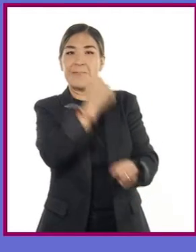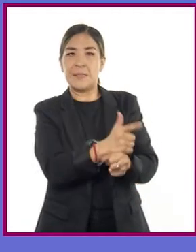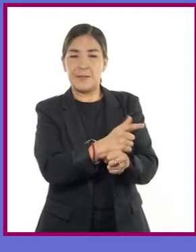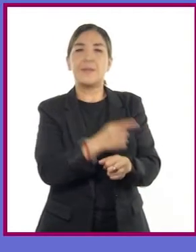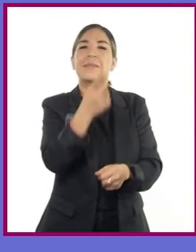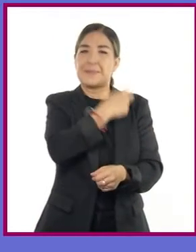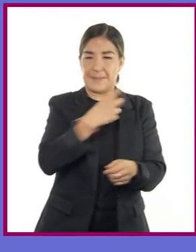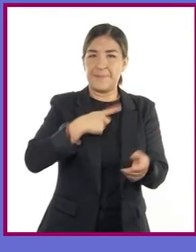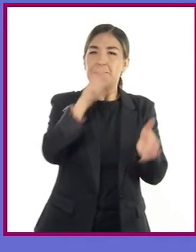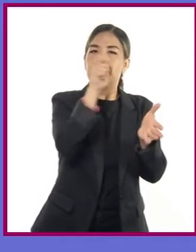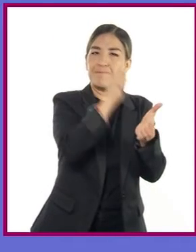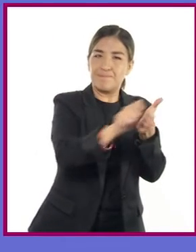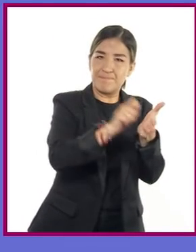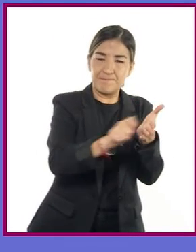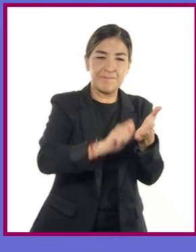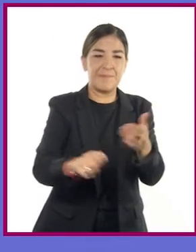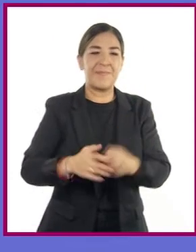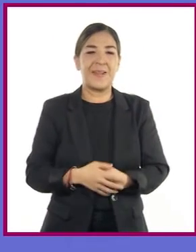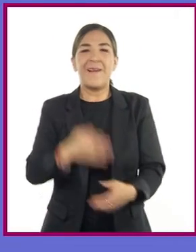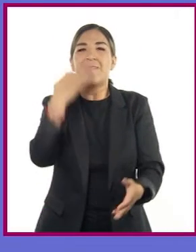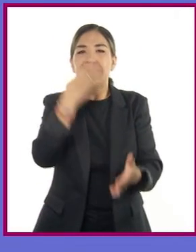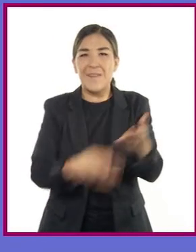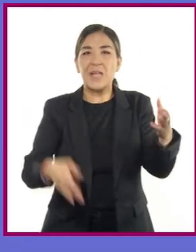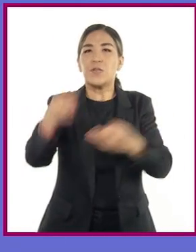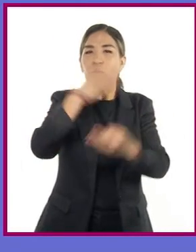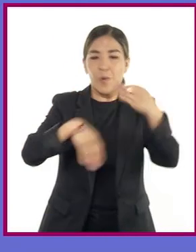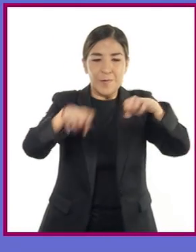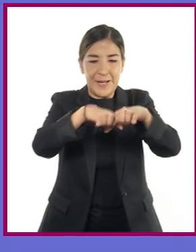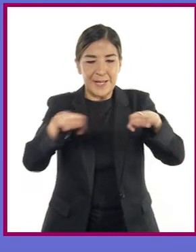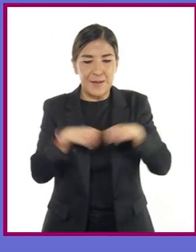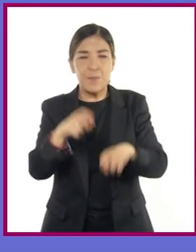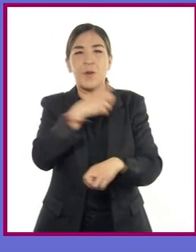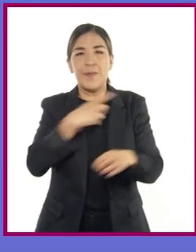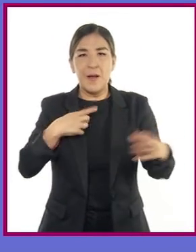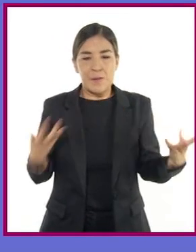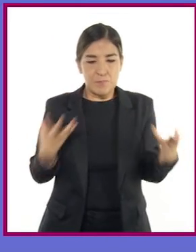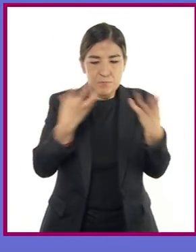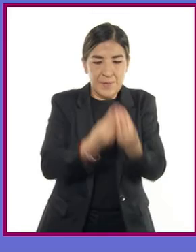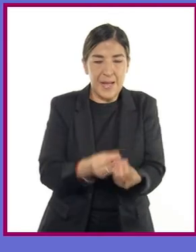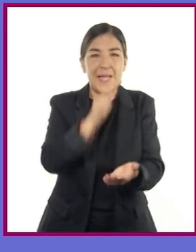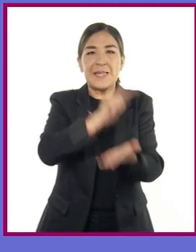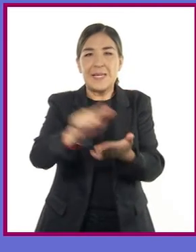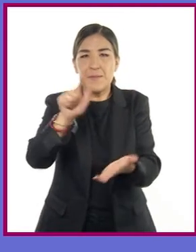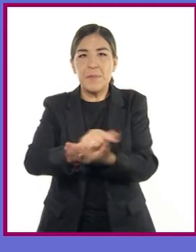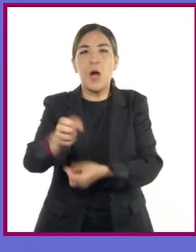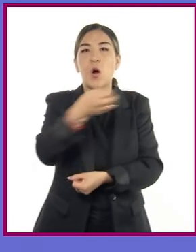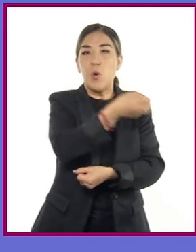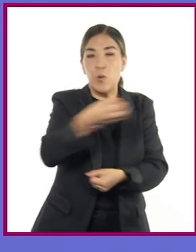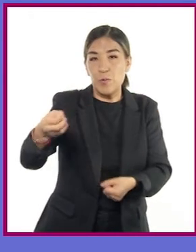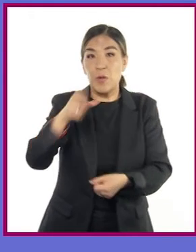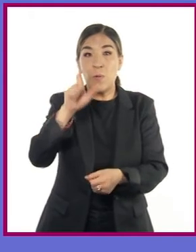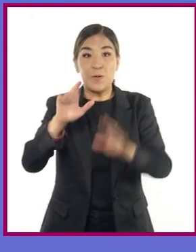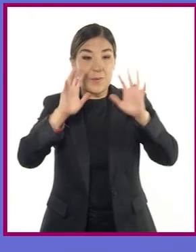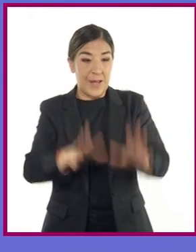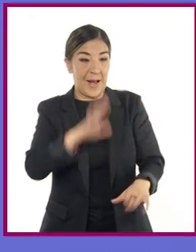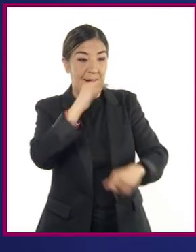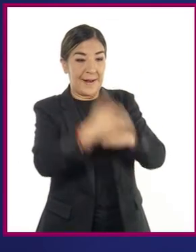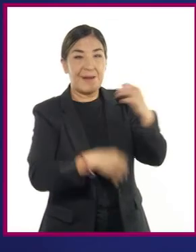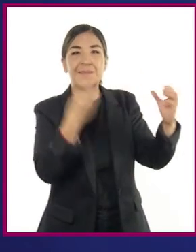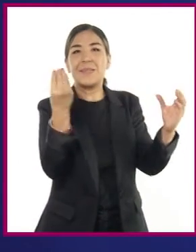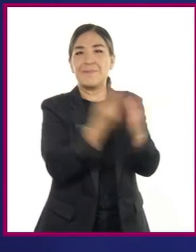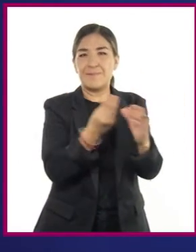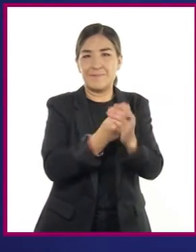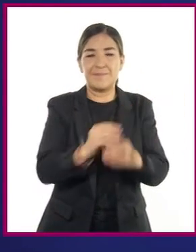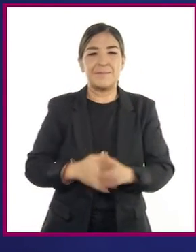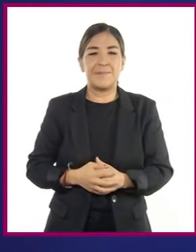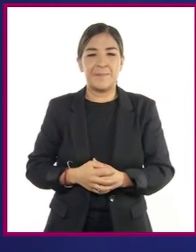anotarlo. Falta colaboración para limpiar y ordenar el material una vez que se termine la sesión de biblioteca. Muy